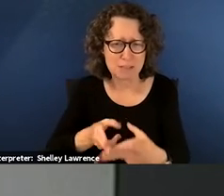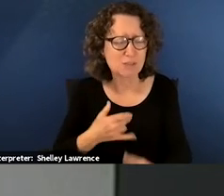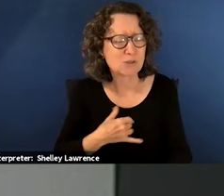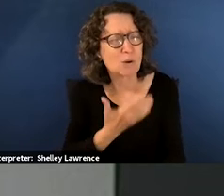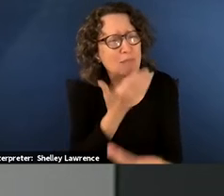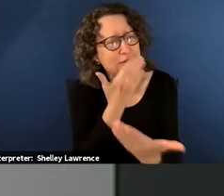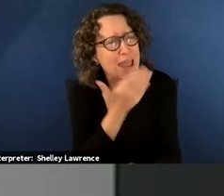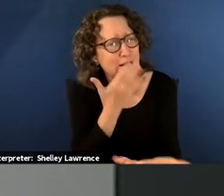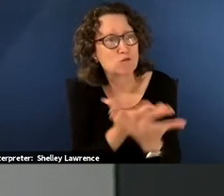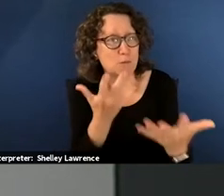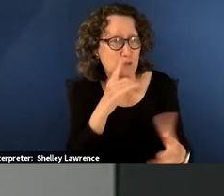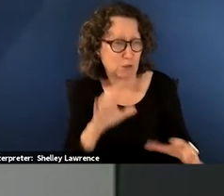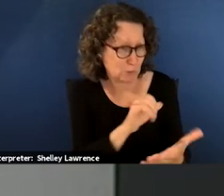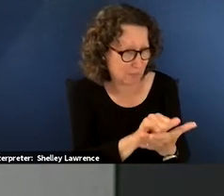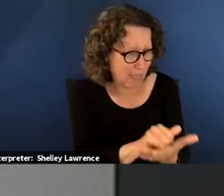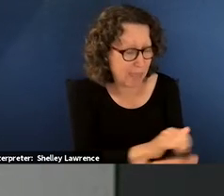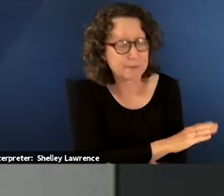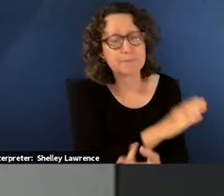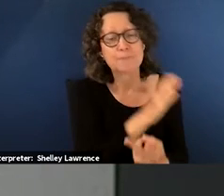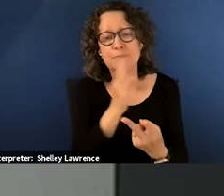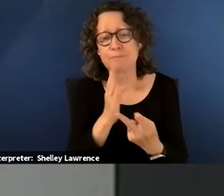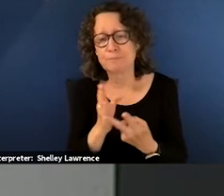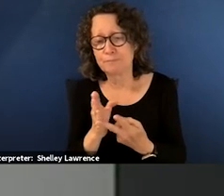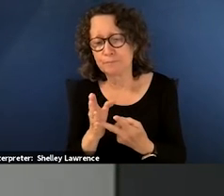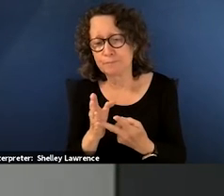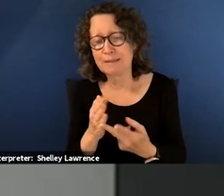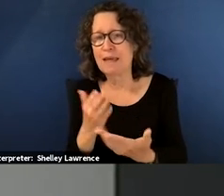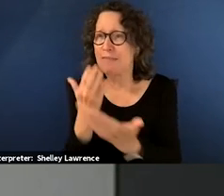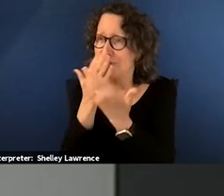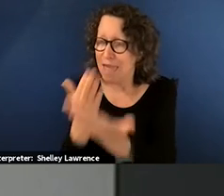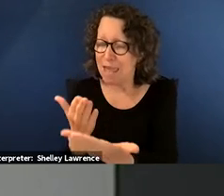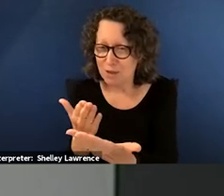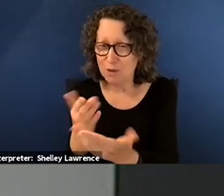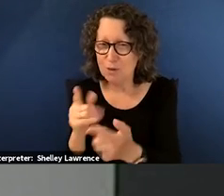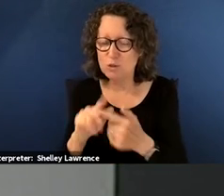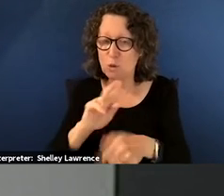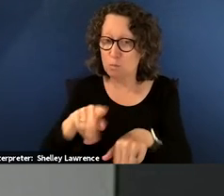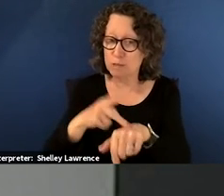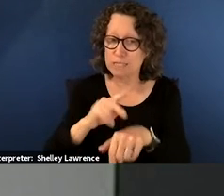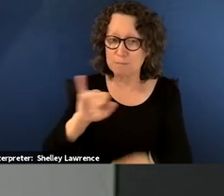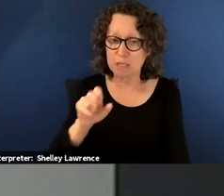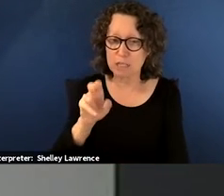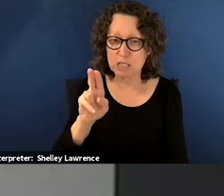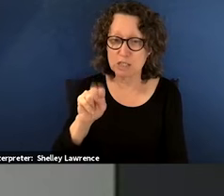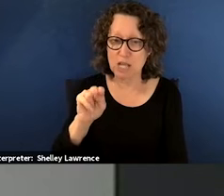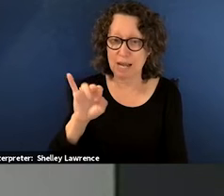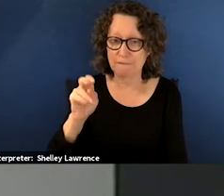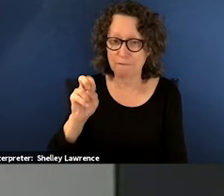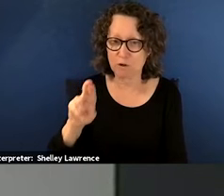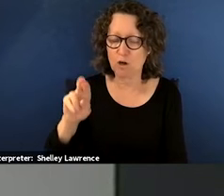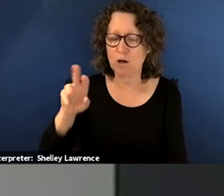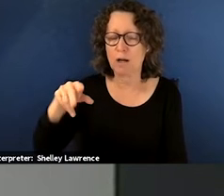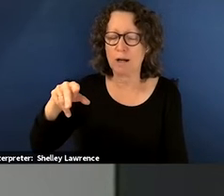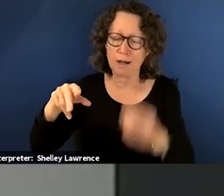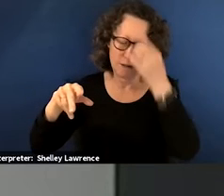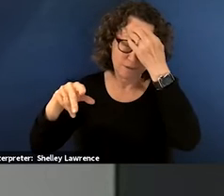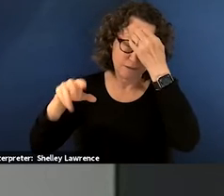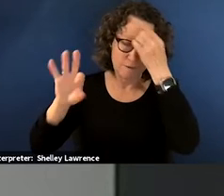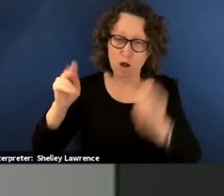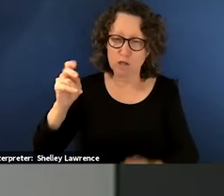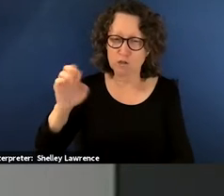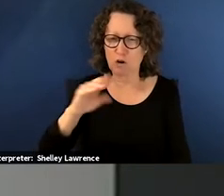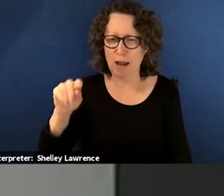ya se mencionó. Así que muchas gracias por hacer todo esto. Y también muchas gracias a la directora Jennifer Foster y Sonia